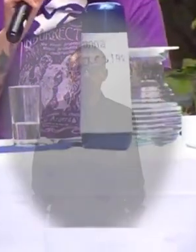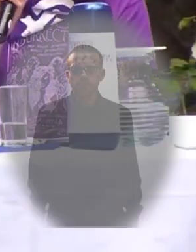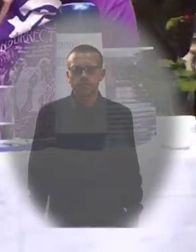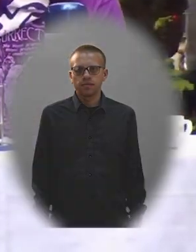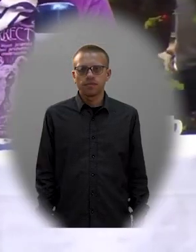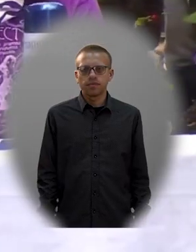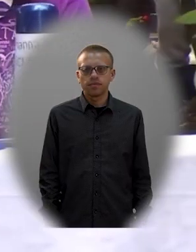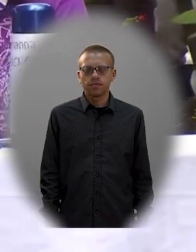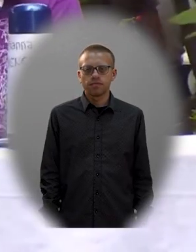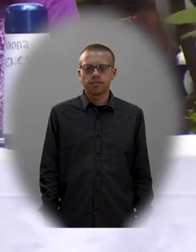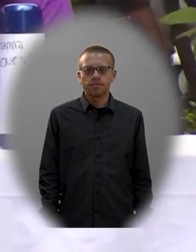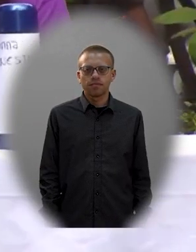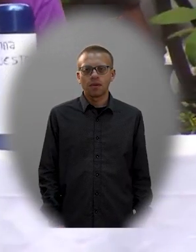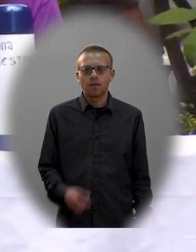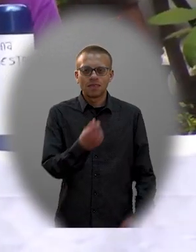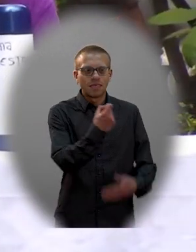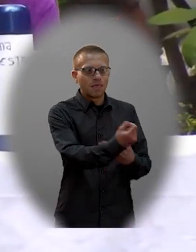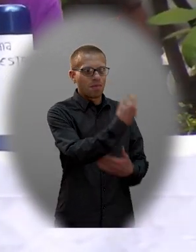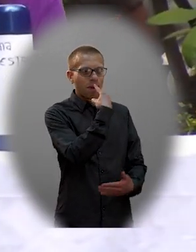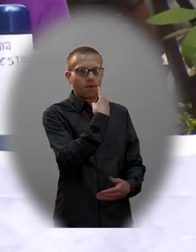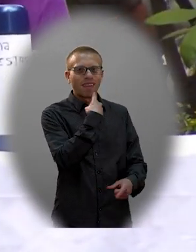En sonido sus preguntas de doctorado.